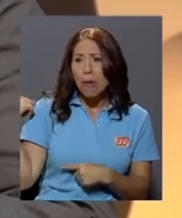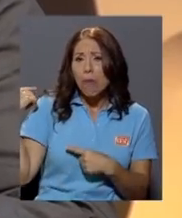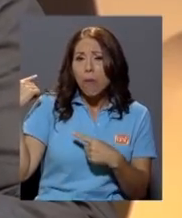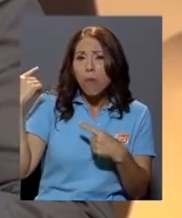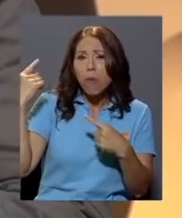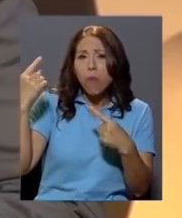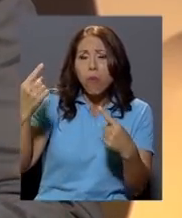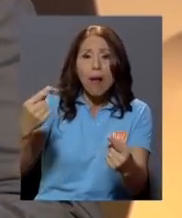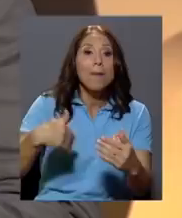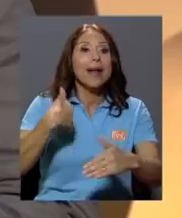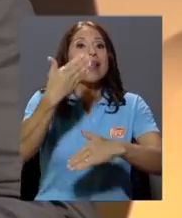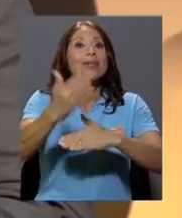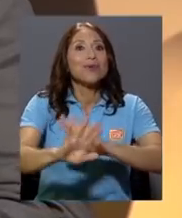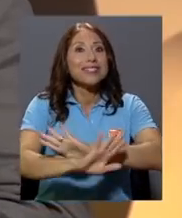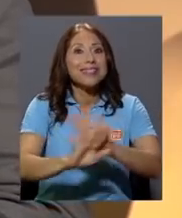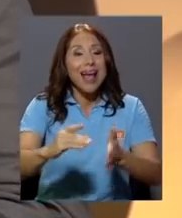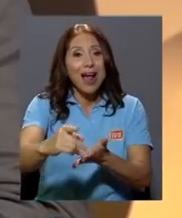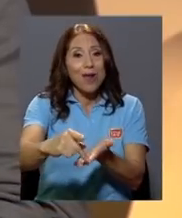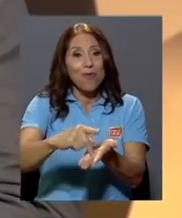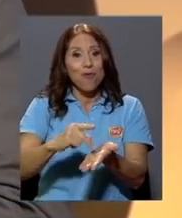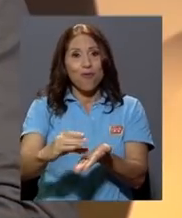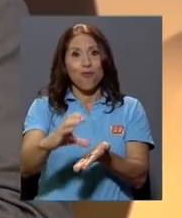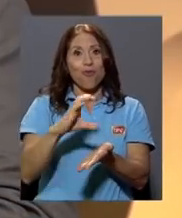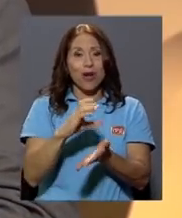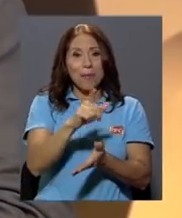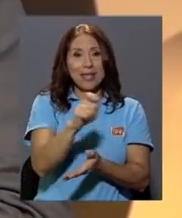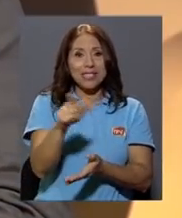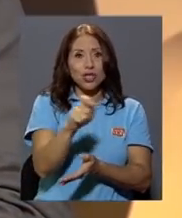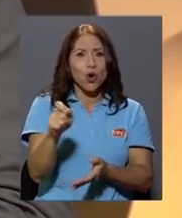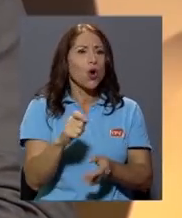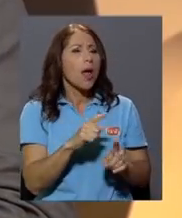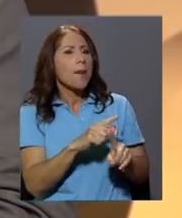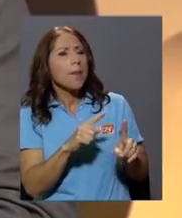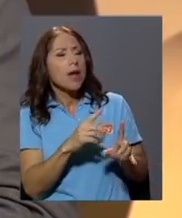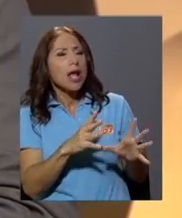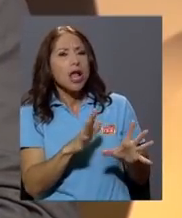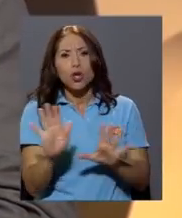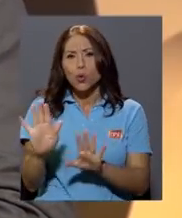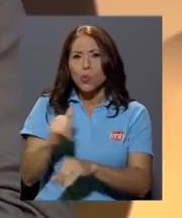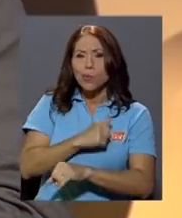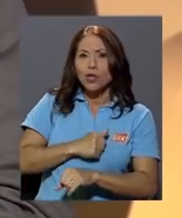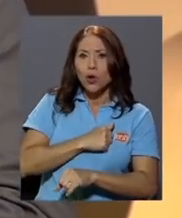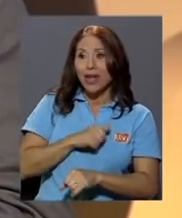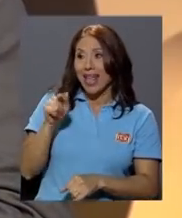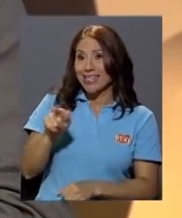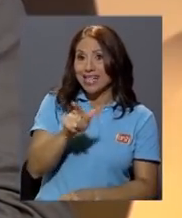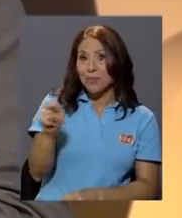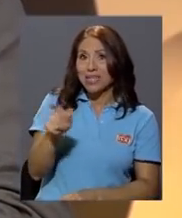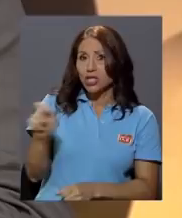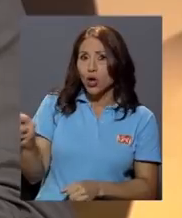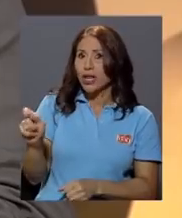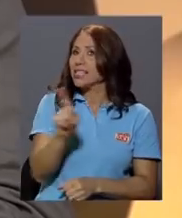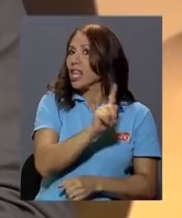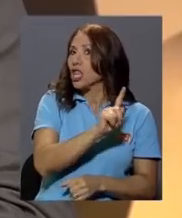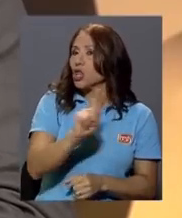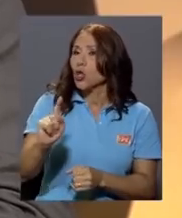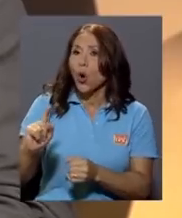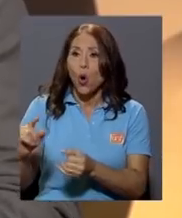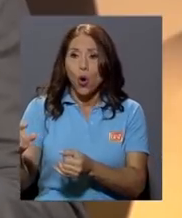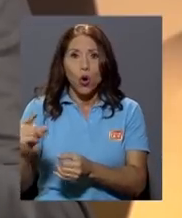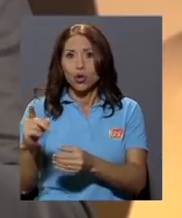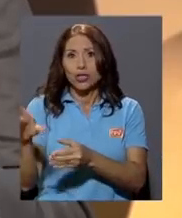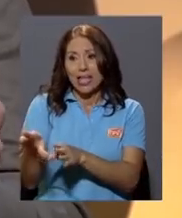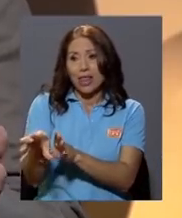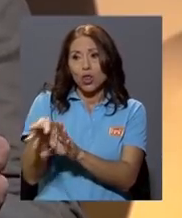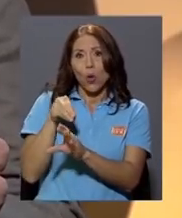de una pensión. ¿Se ha hecho algo no son en términos pensiones de... con cargo, no, Marlon, perdona, no son pensiones con cargo al presupuesto nacional, son